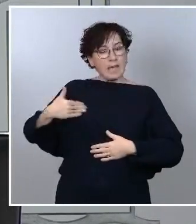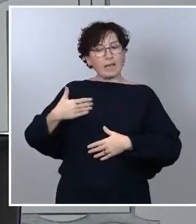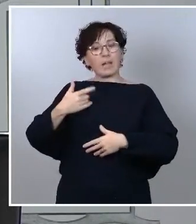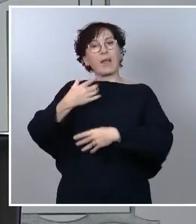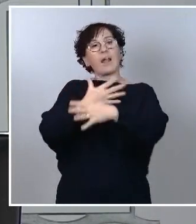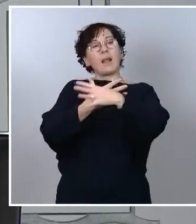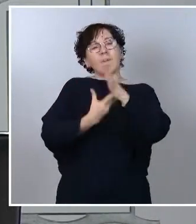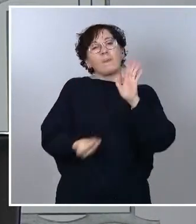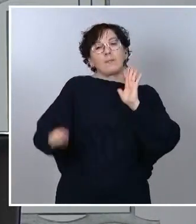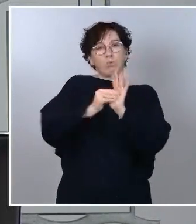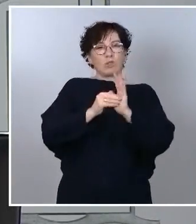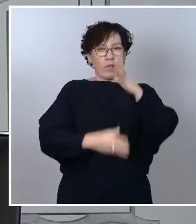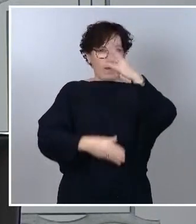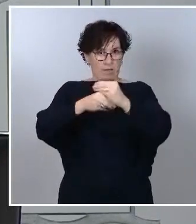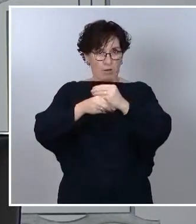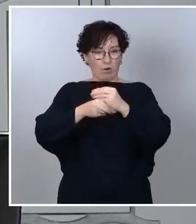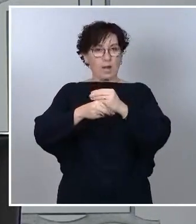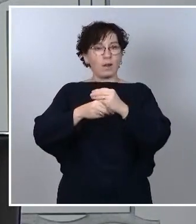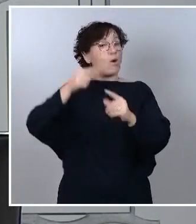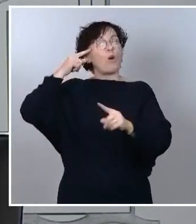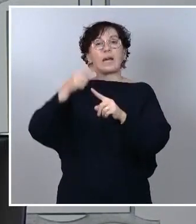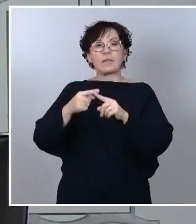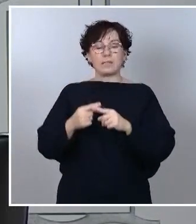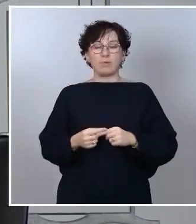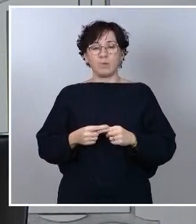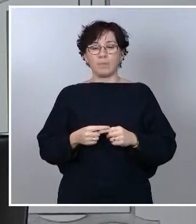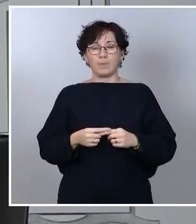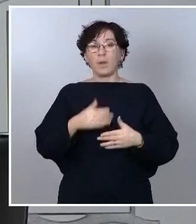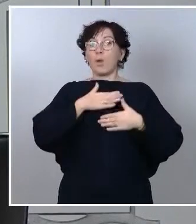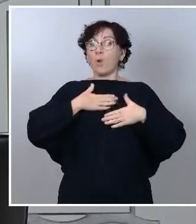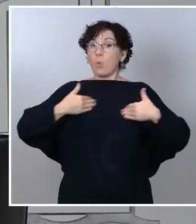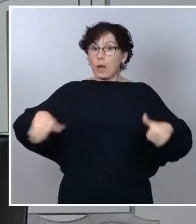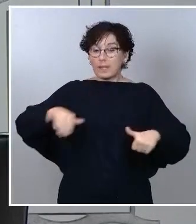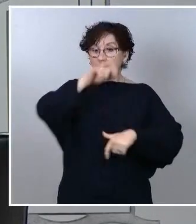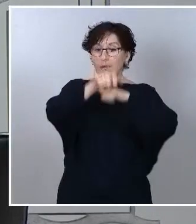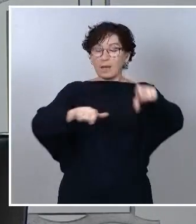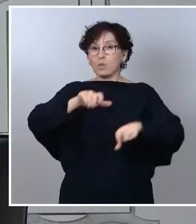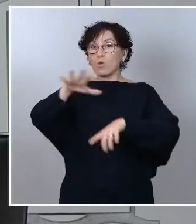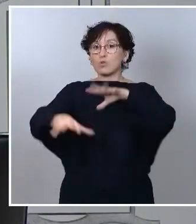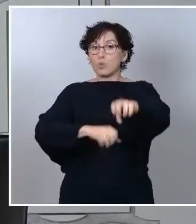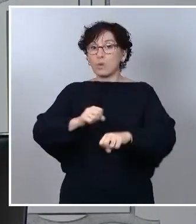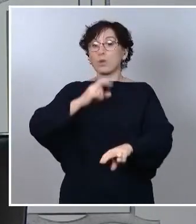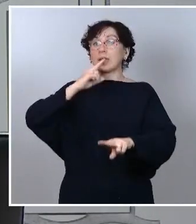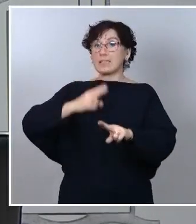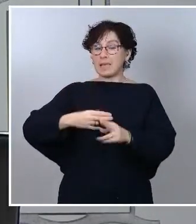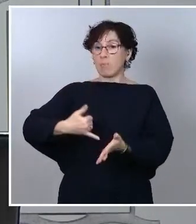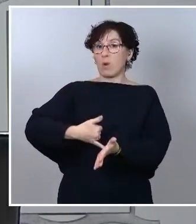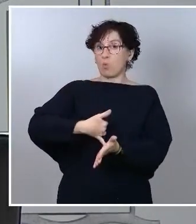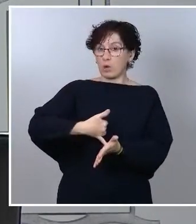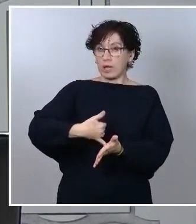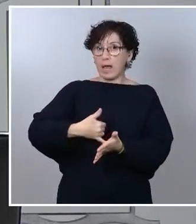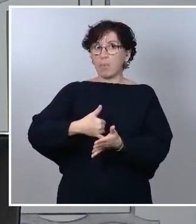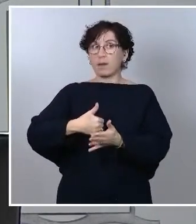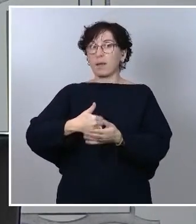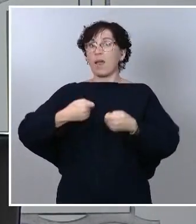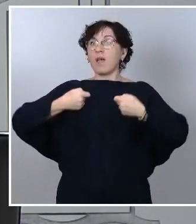que ningún consumidor vulnerable va a tener un problema con el corte del suministro o dicho